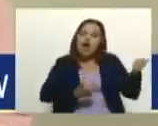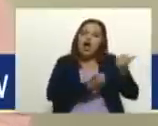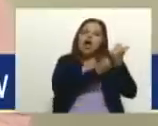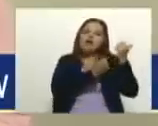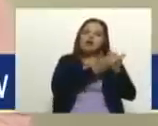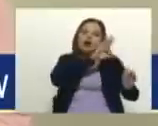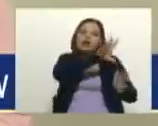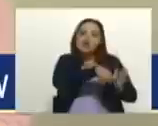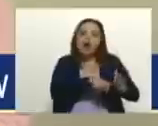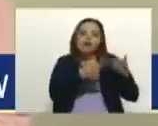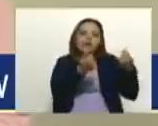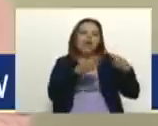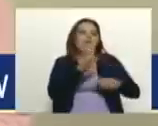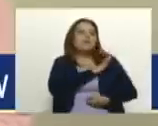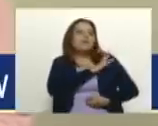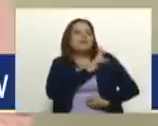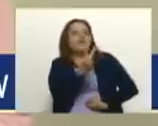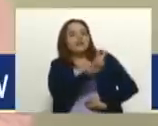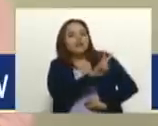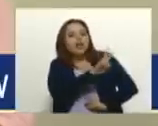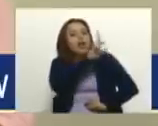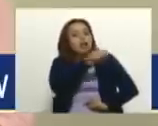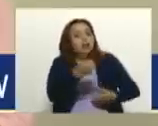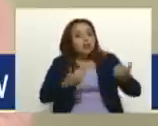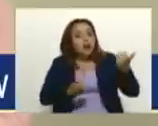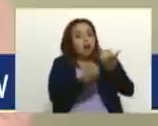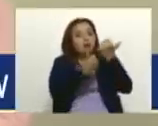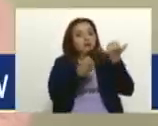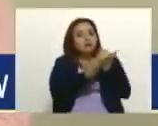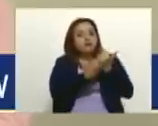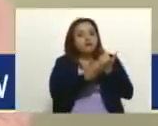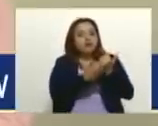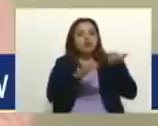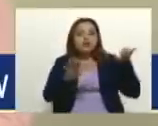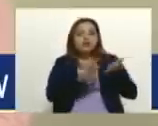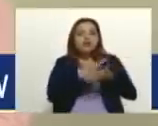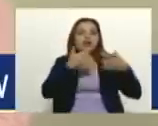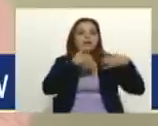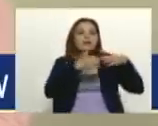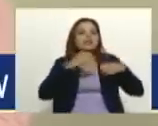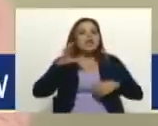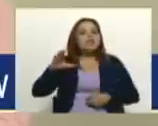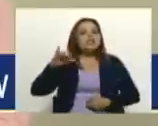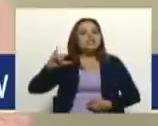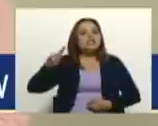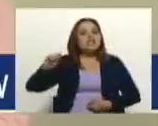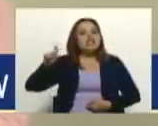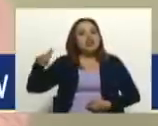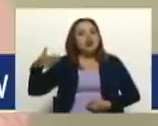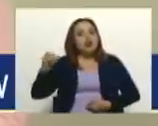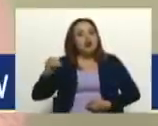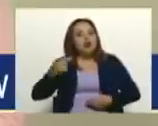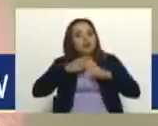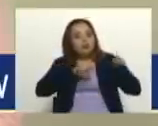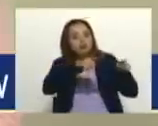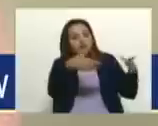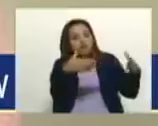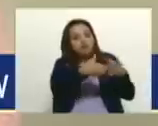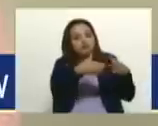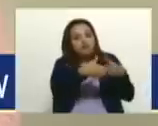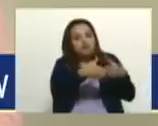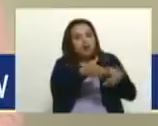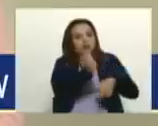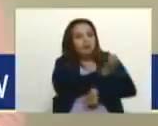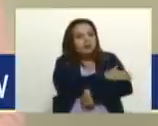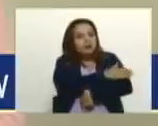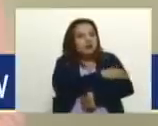recursos venezolanos y apoyan también lo que ocurrió con Citgo, pero esos partidos de oposición